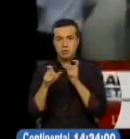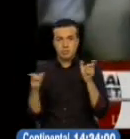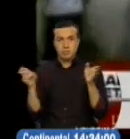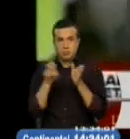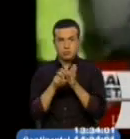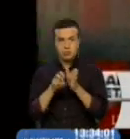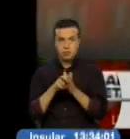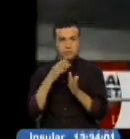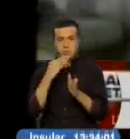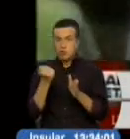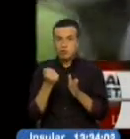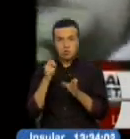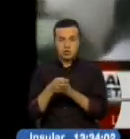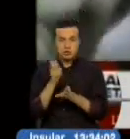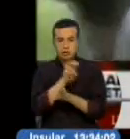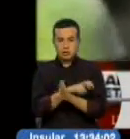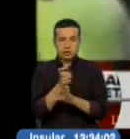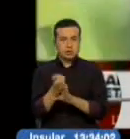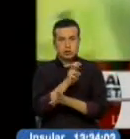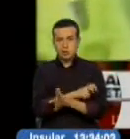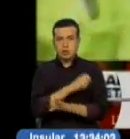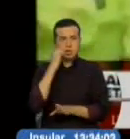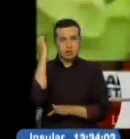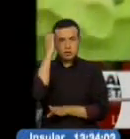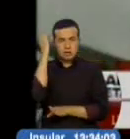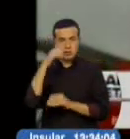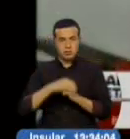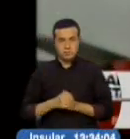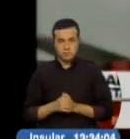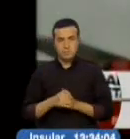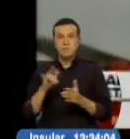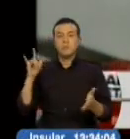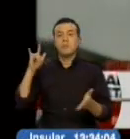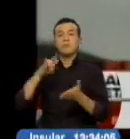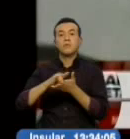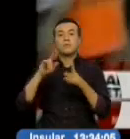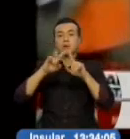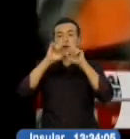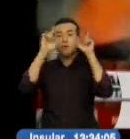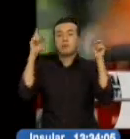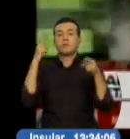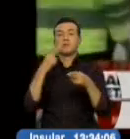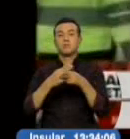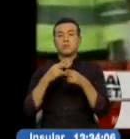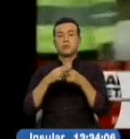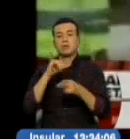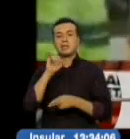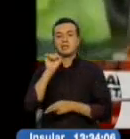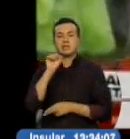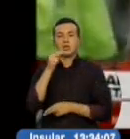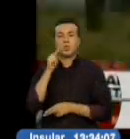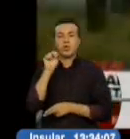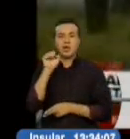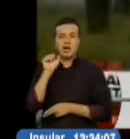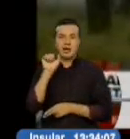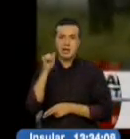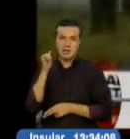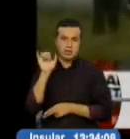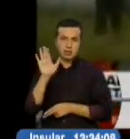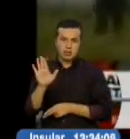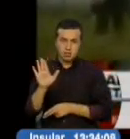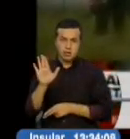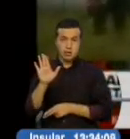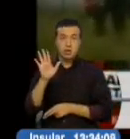a saltar a través de las salidas de emergencia. El Boeing pertenece a la aerolínea Sriwijaya Airs. La